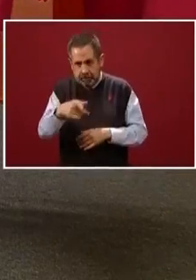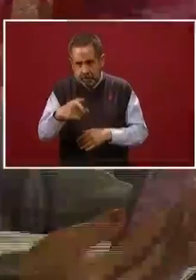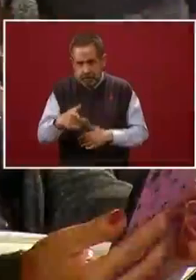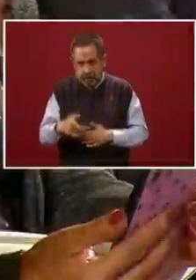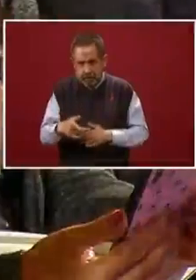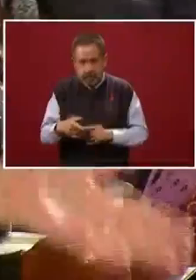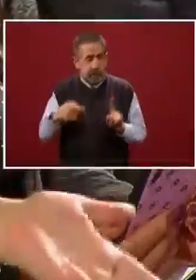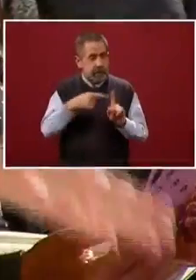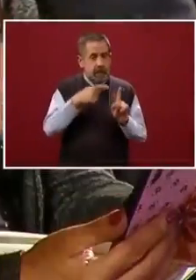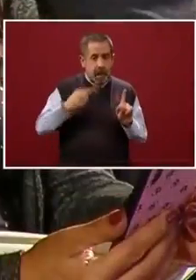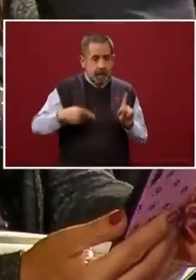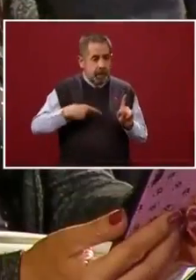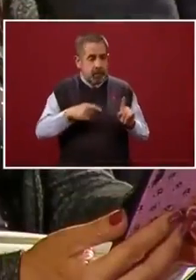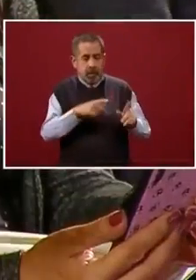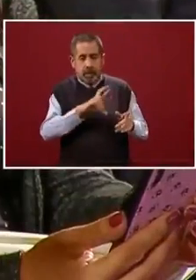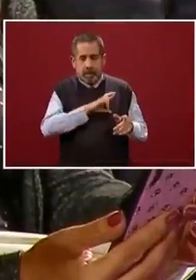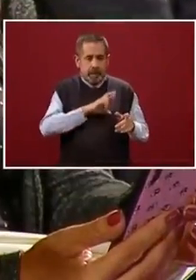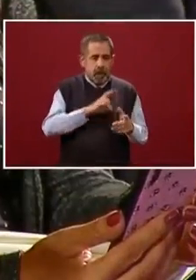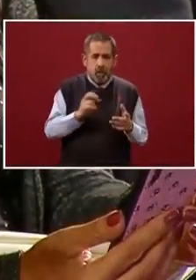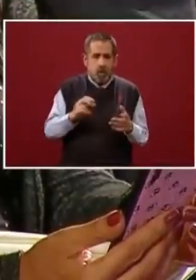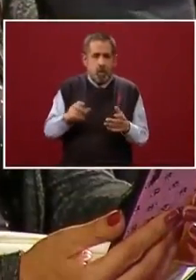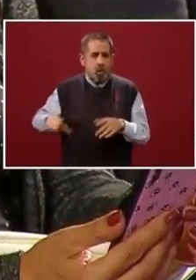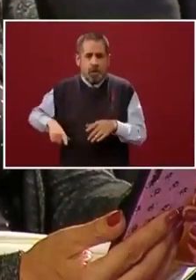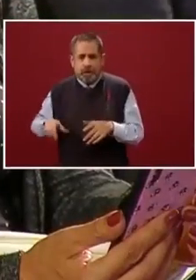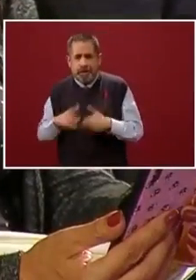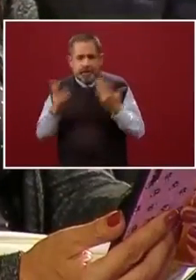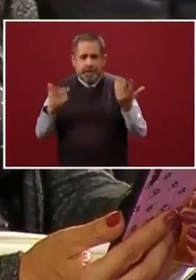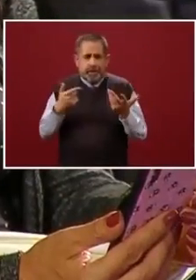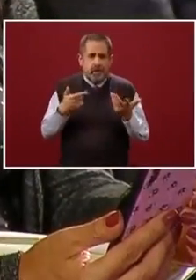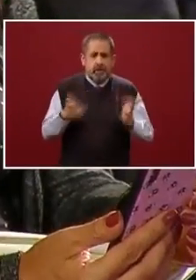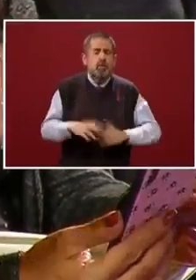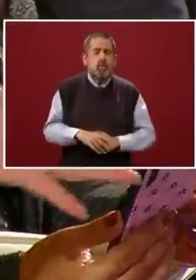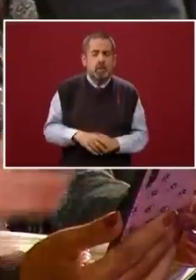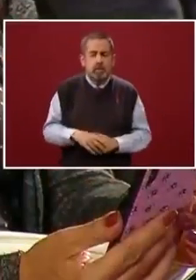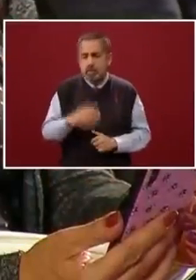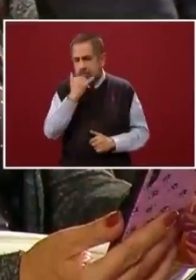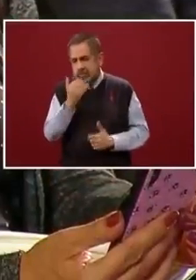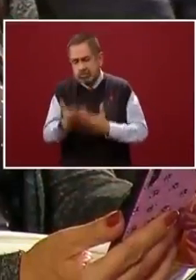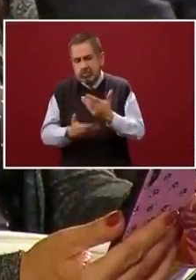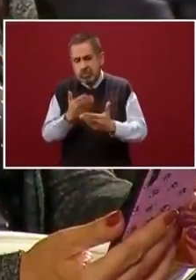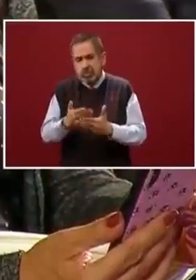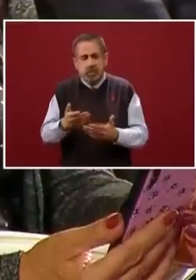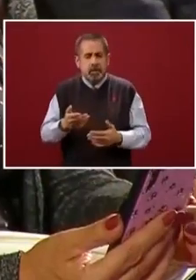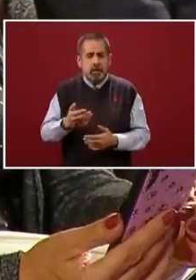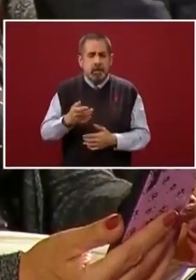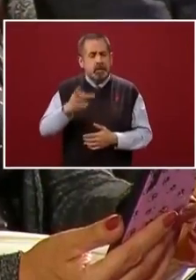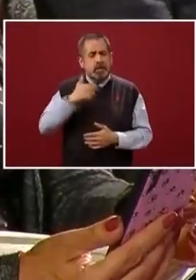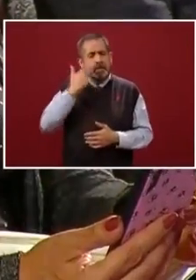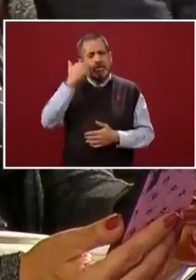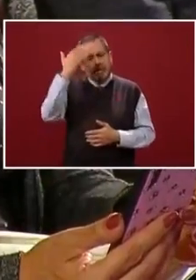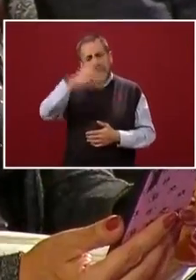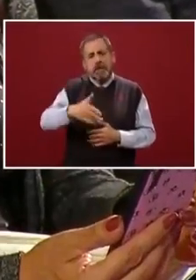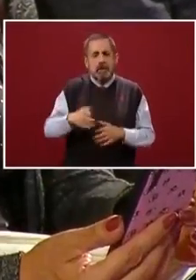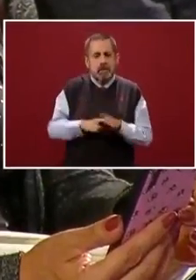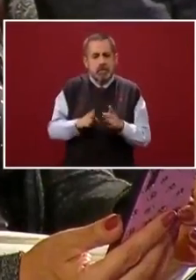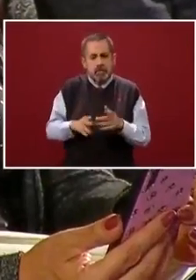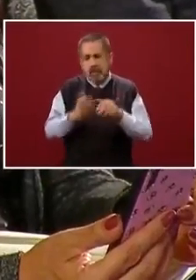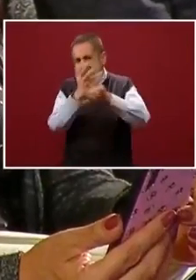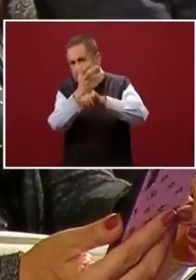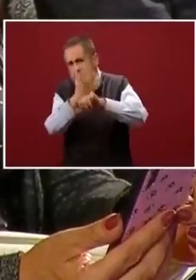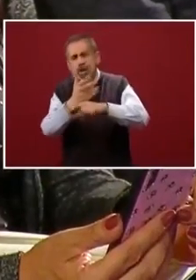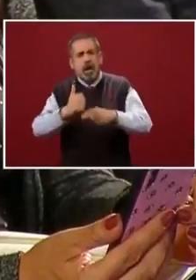y si esta persona está en el sector privado o público. Y bueno, perdón el abuso, pero sí me gustaría saber, Estados Unidos